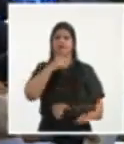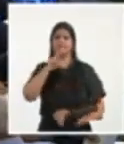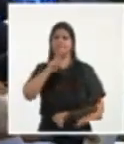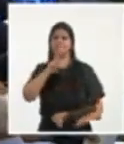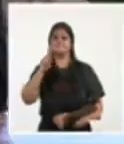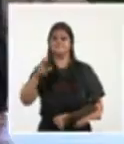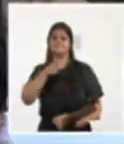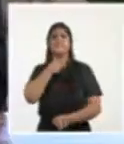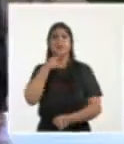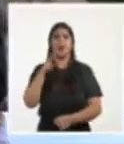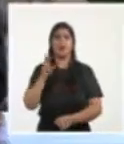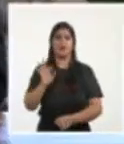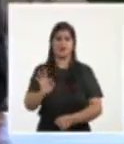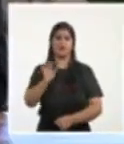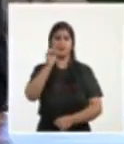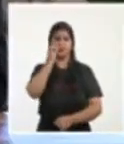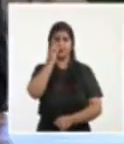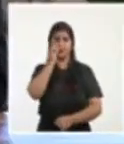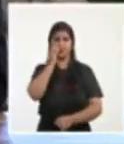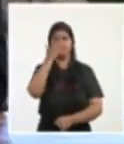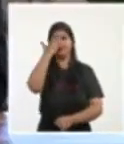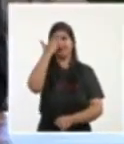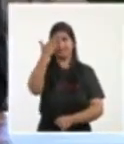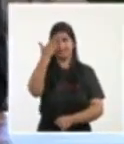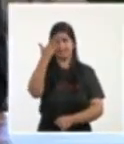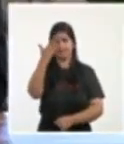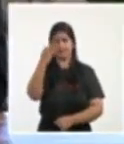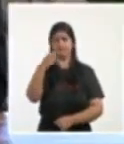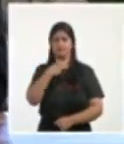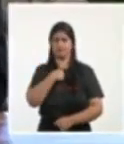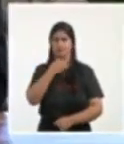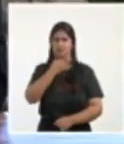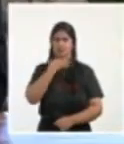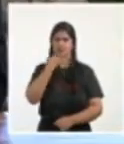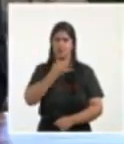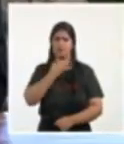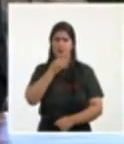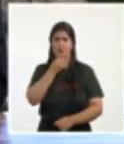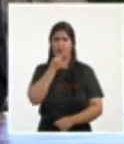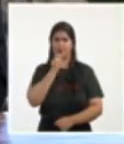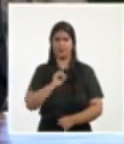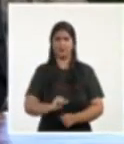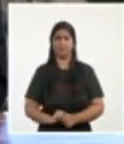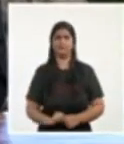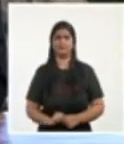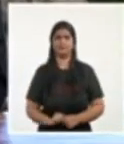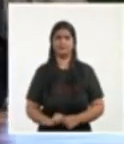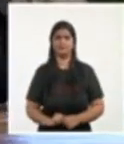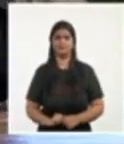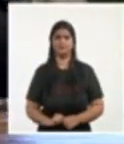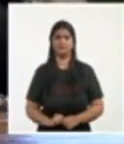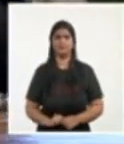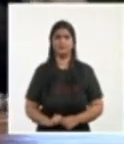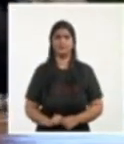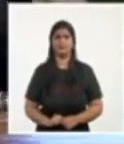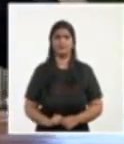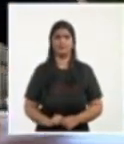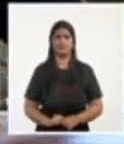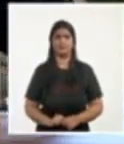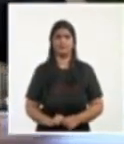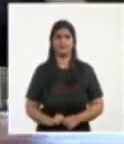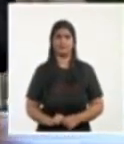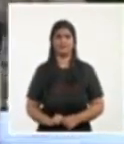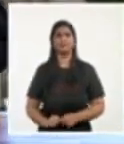presidente y Salazar. Yo creo que lo primero que podemos afirmar... Marrero, te autorizamos en